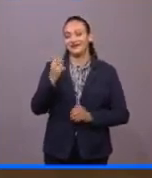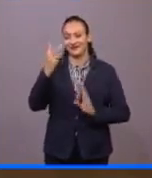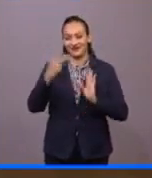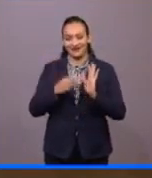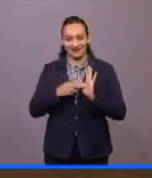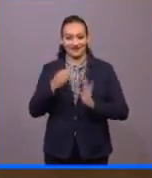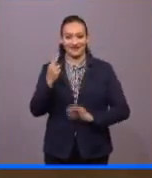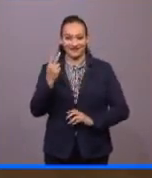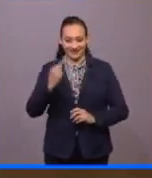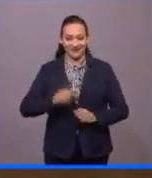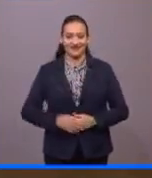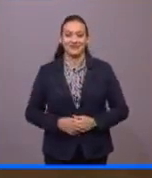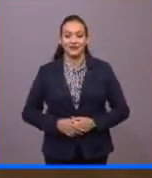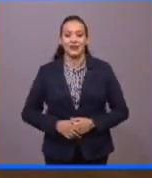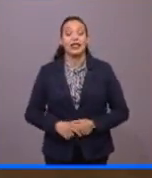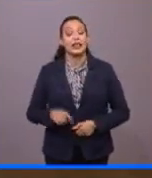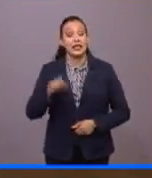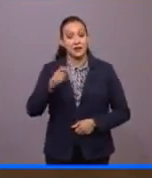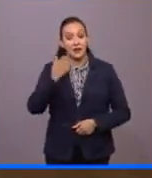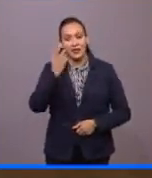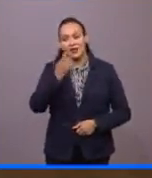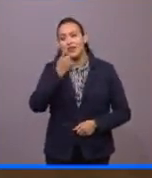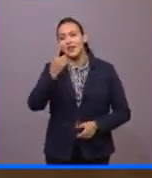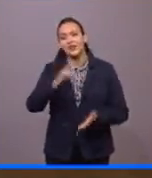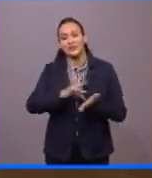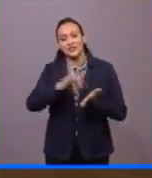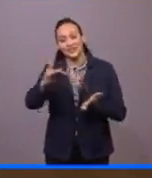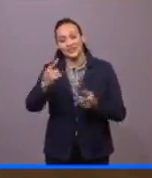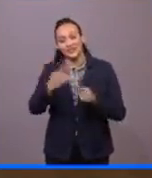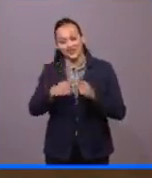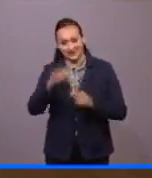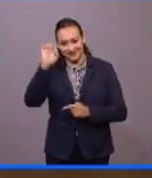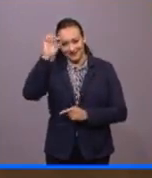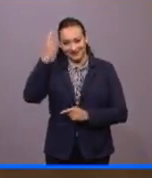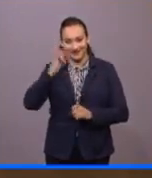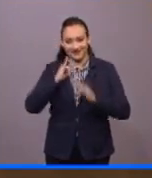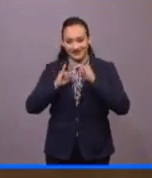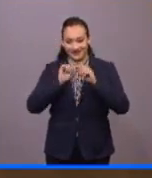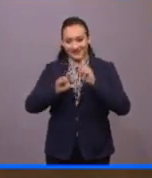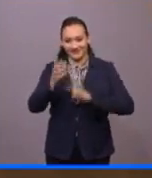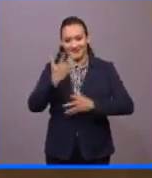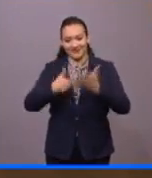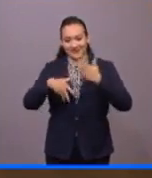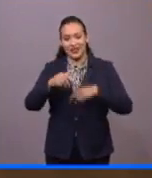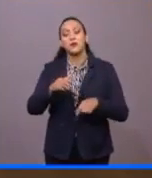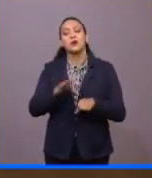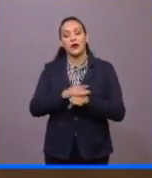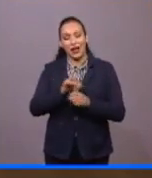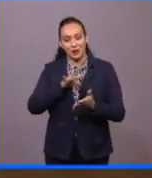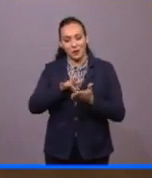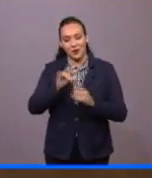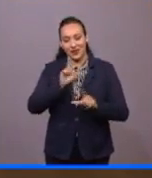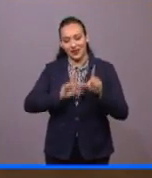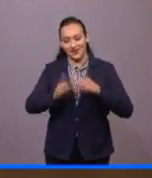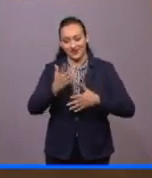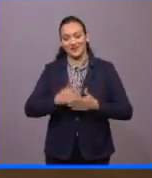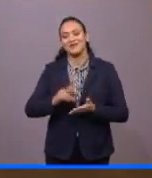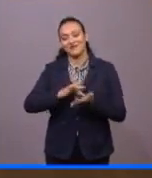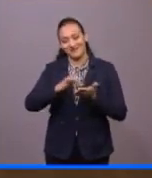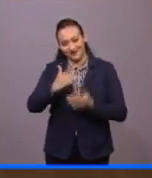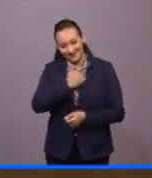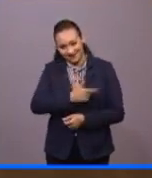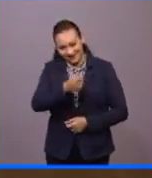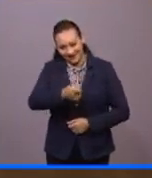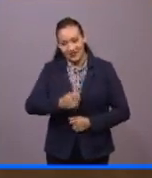de 2025. Pero antes agradezco a Usiri Rostro el apoyo que brinda en la interpretación en lengua de señas